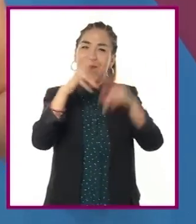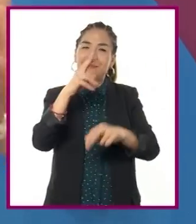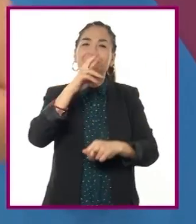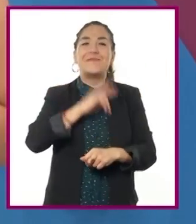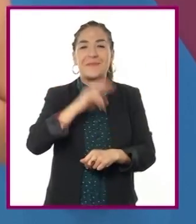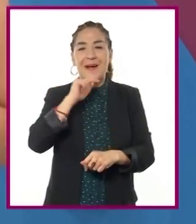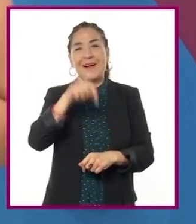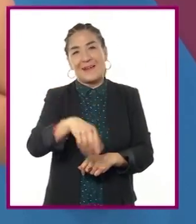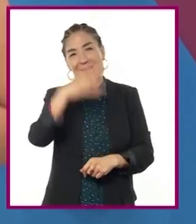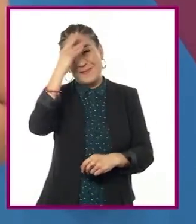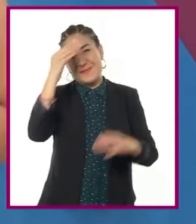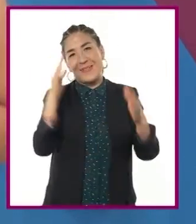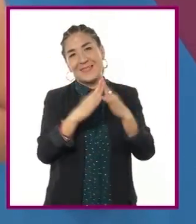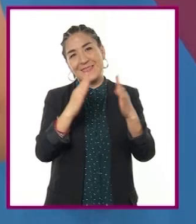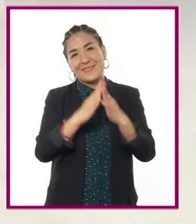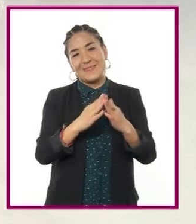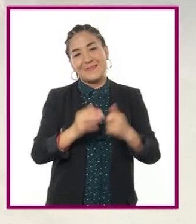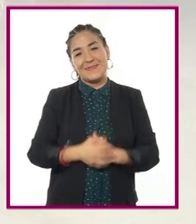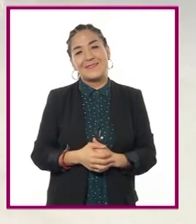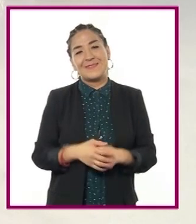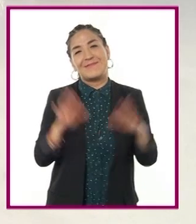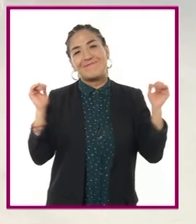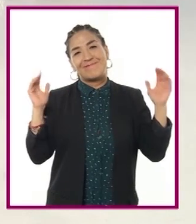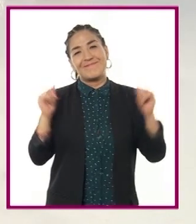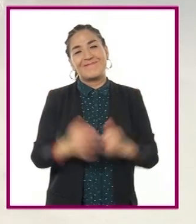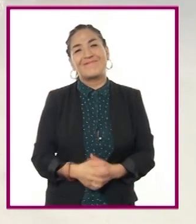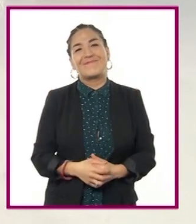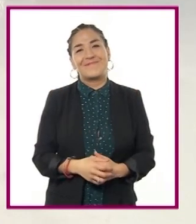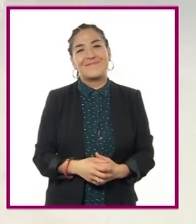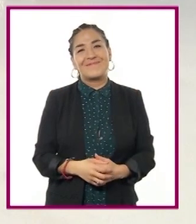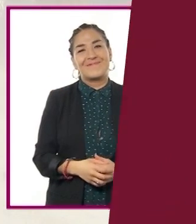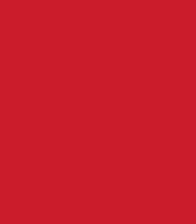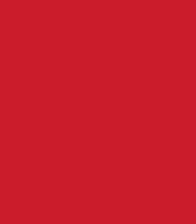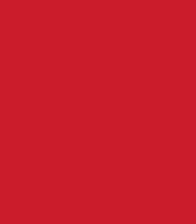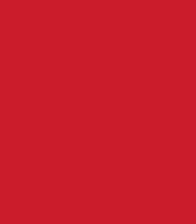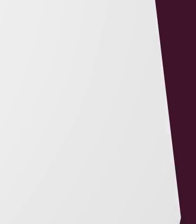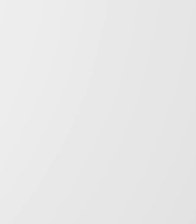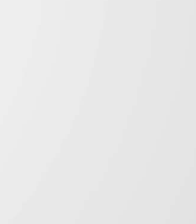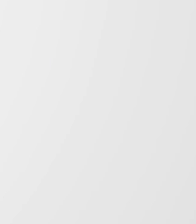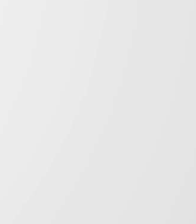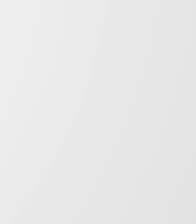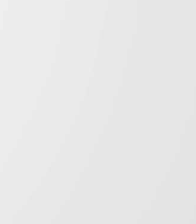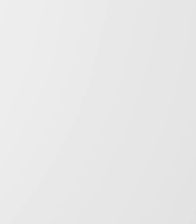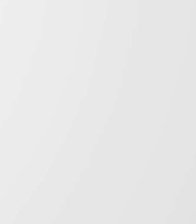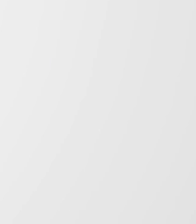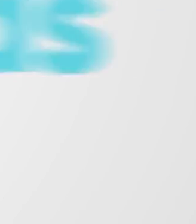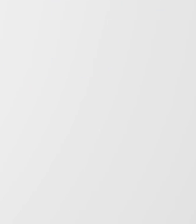pronto aquí en Aprende en Casa. ¡Hasta la próxima!